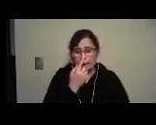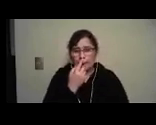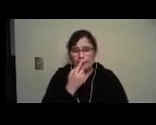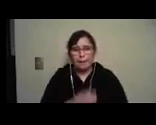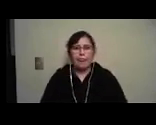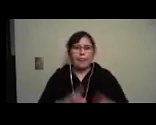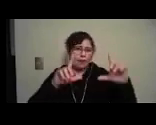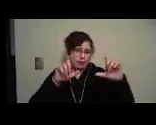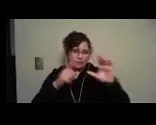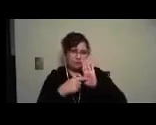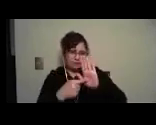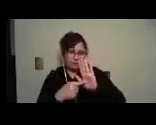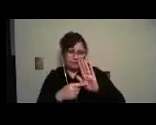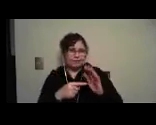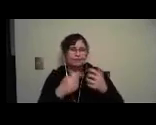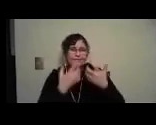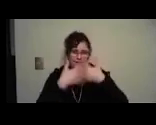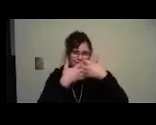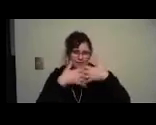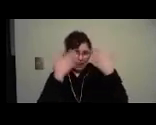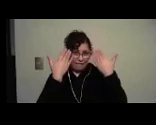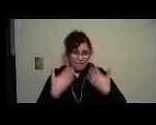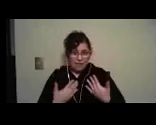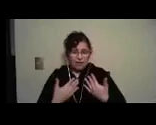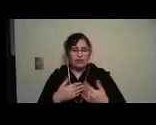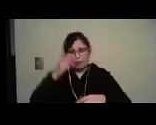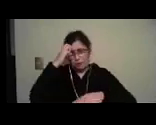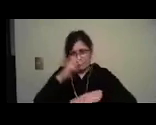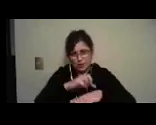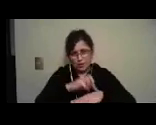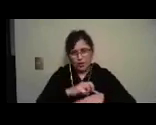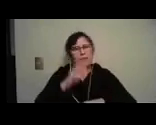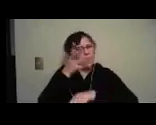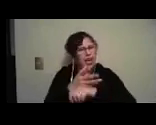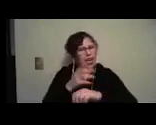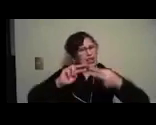un poco la fisiopatología de la enfermedad. ¿Ya? Hay algunos genes que se llaman